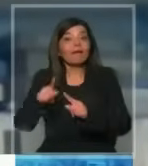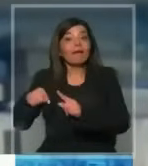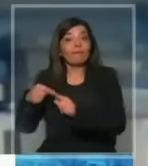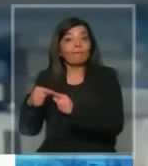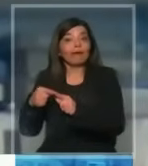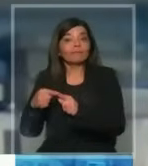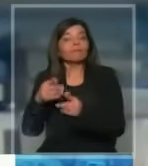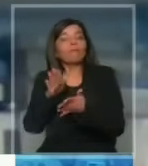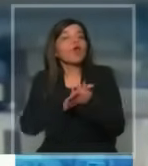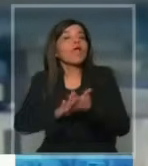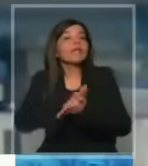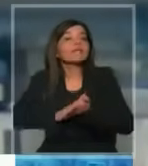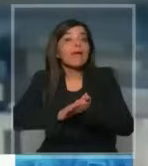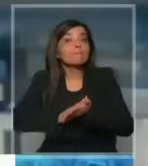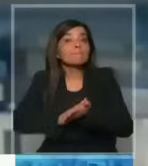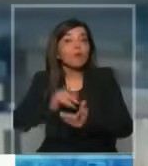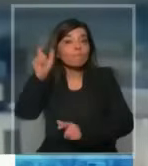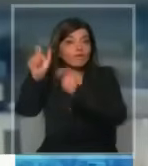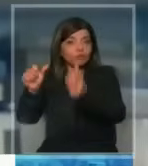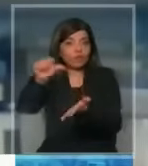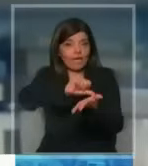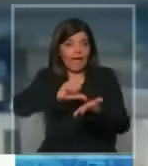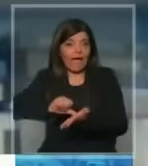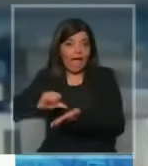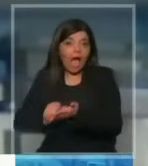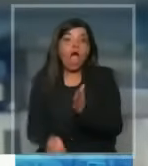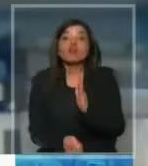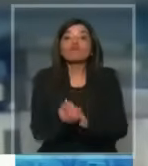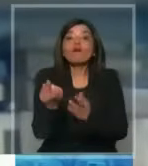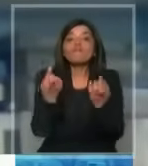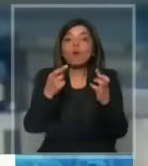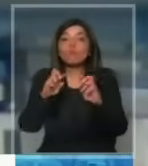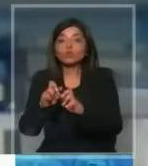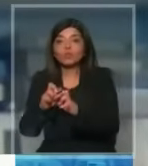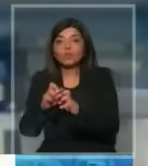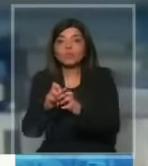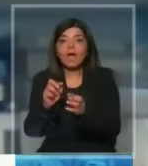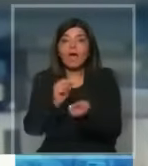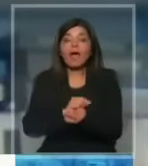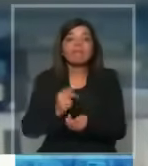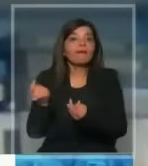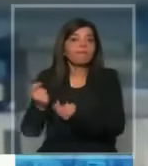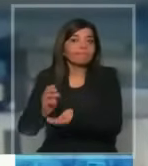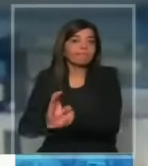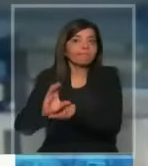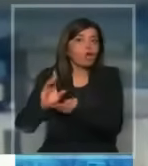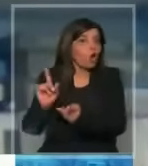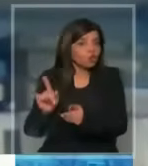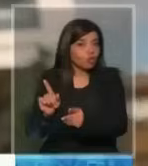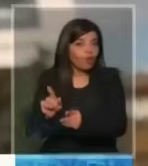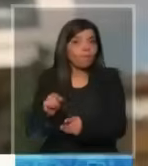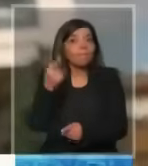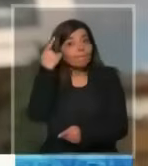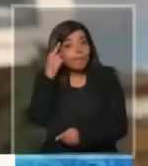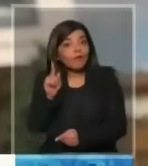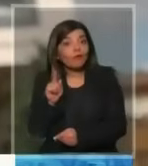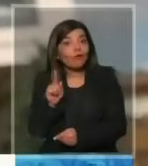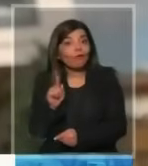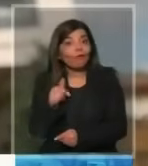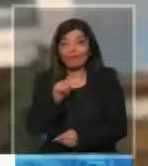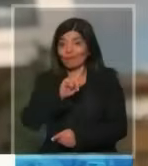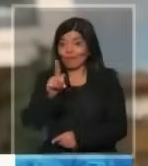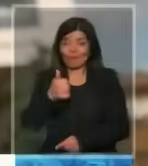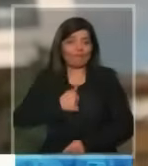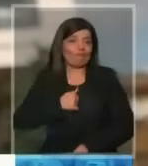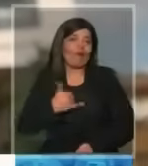iban a haber nuevas oportunidades, no iban a haber alzas de precios, etcétera, y cada una de esas promesas terminó resultando ser falsa. Destruyeron